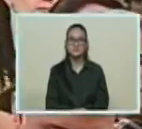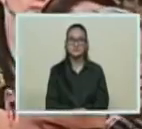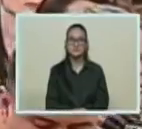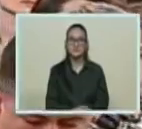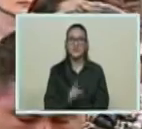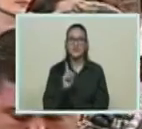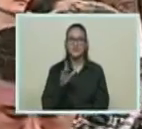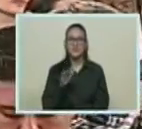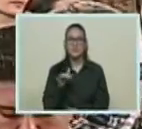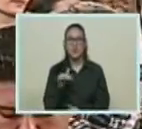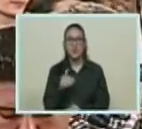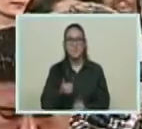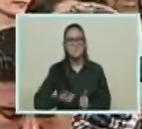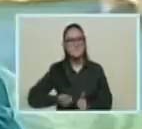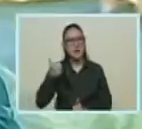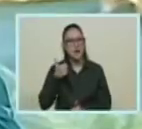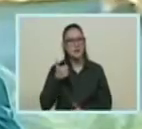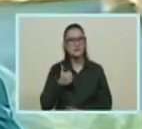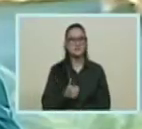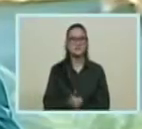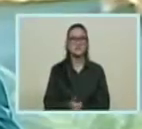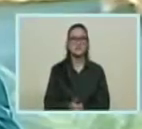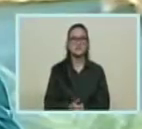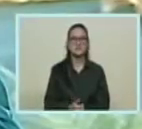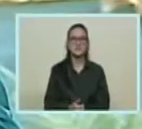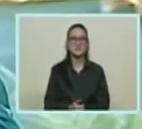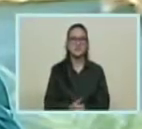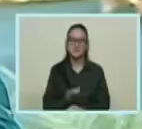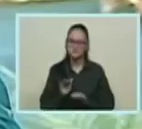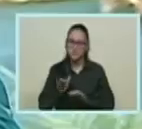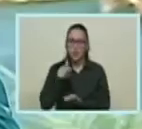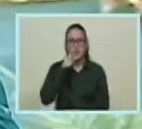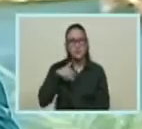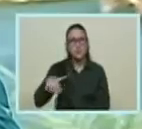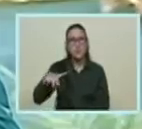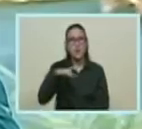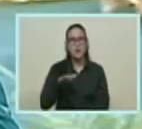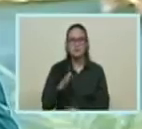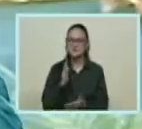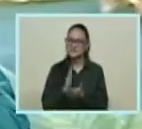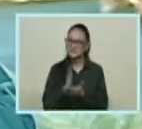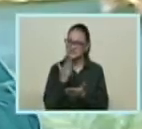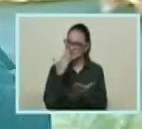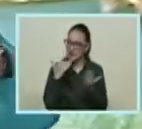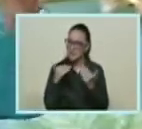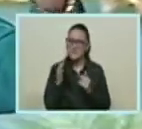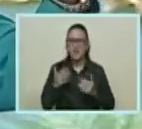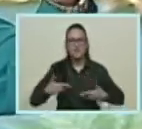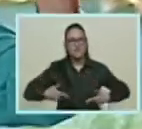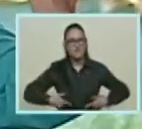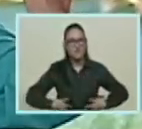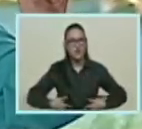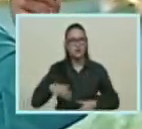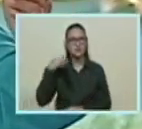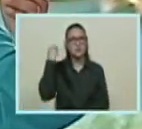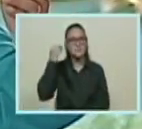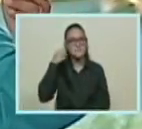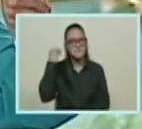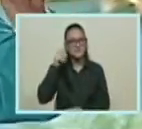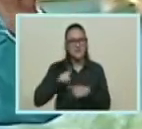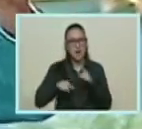Tenemos que ir por más, siempre con nuestro pueblo, siempre con el esfuerzo máximo, pensar en